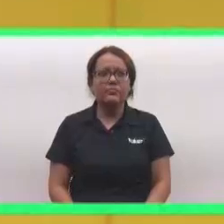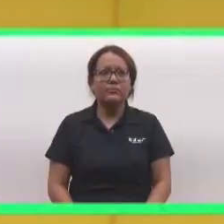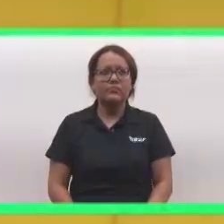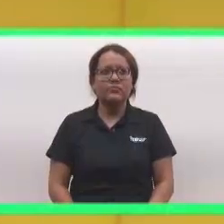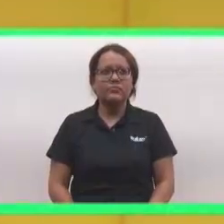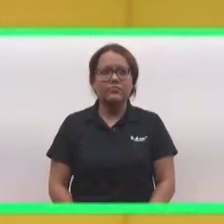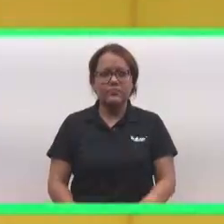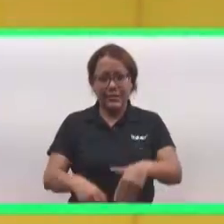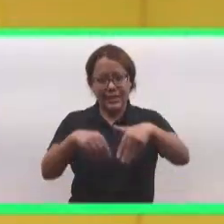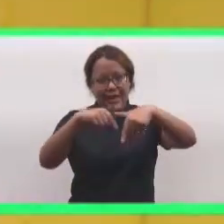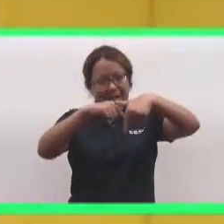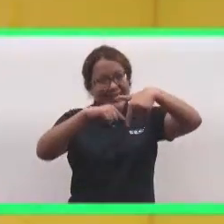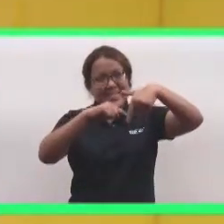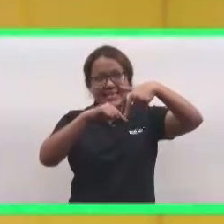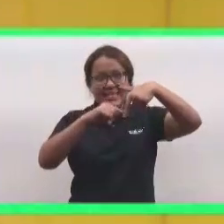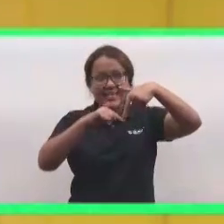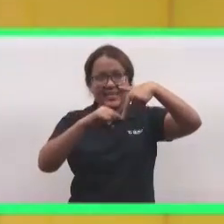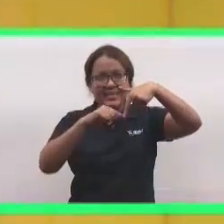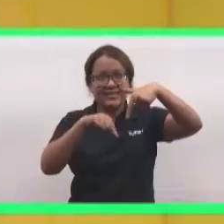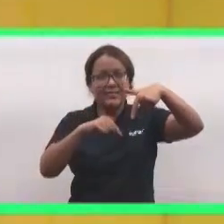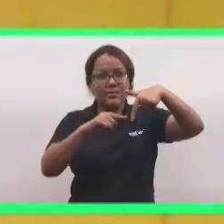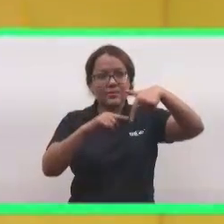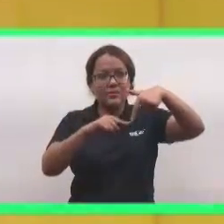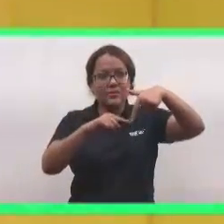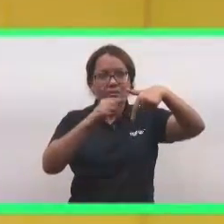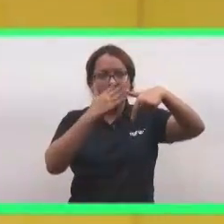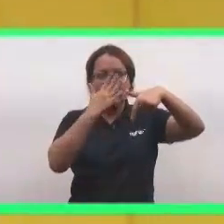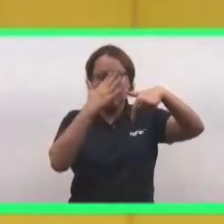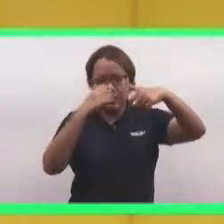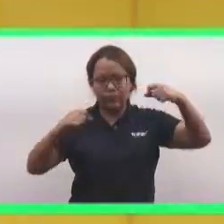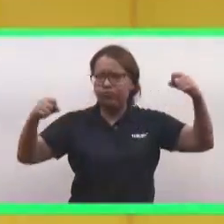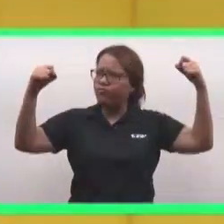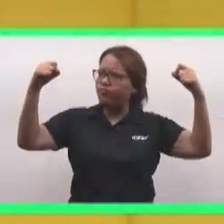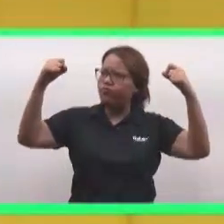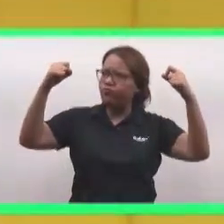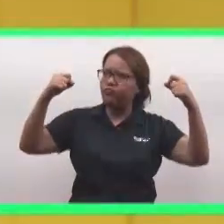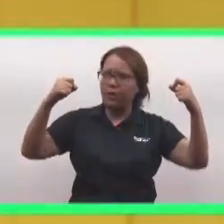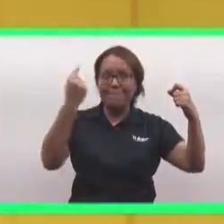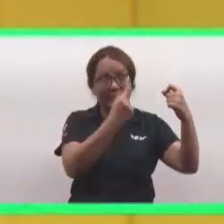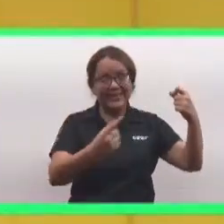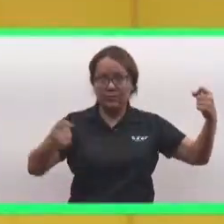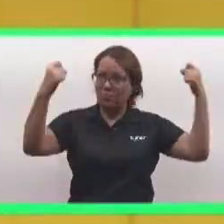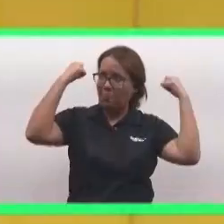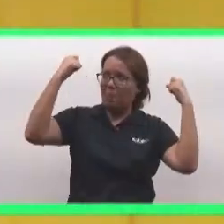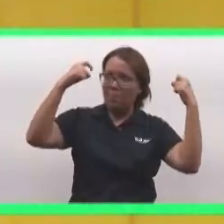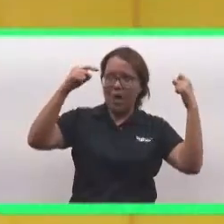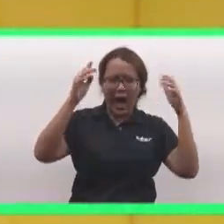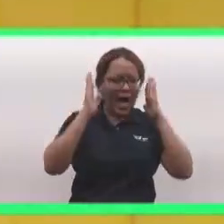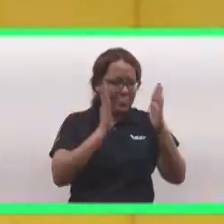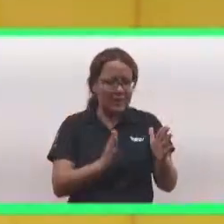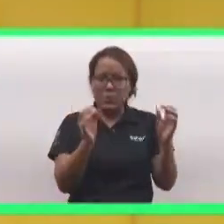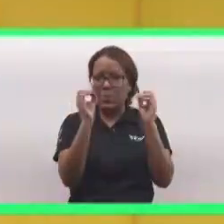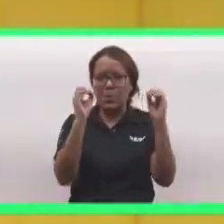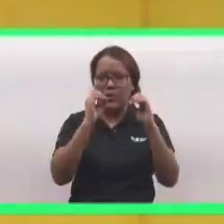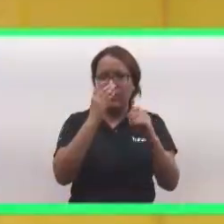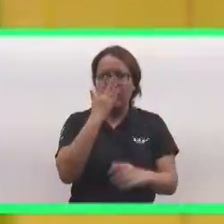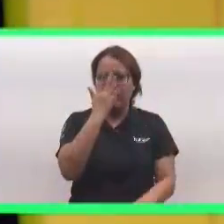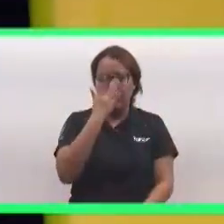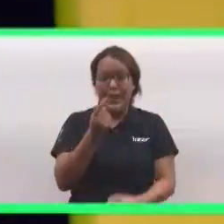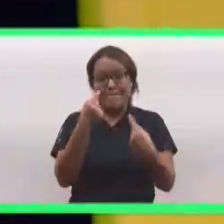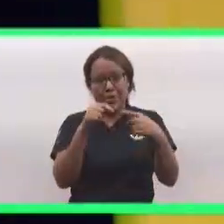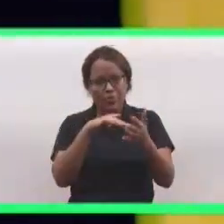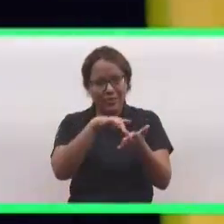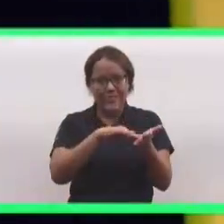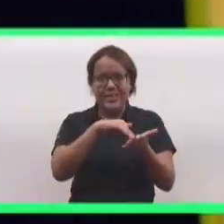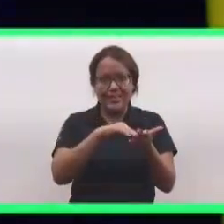pantorrillas, el físico culturista las descuida. Y él entrenaba sus debilidades. Y